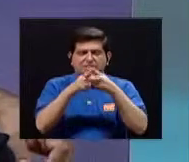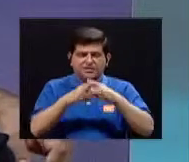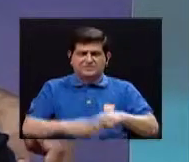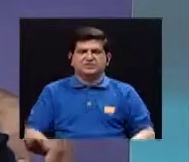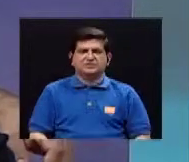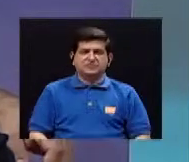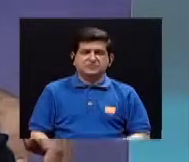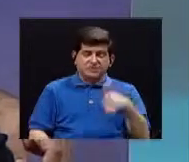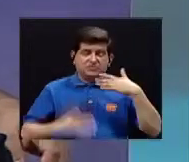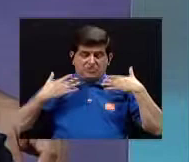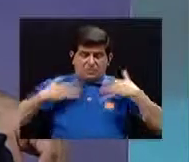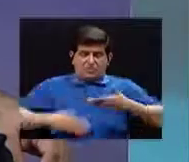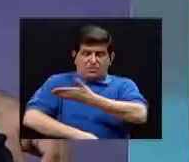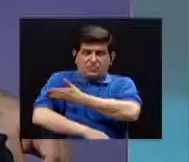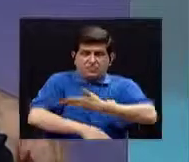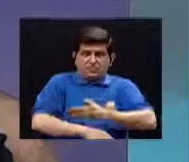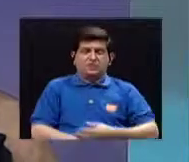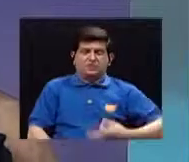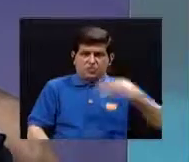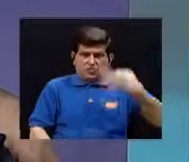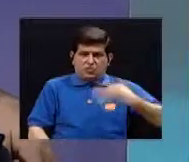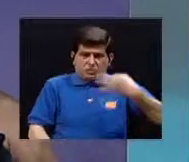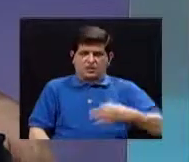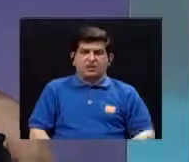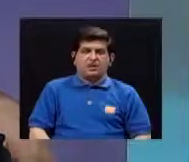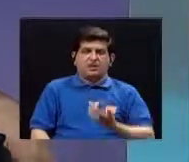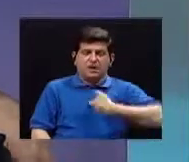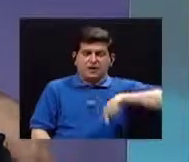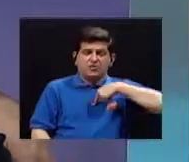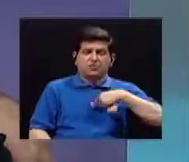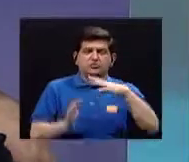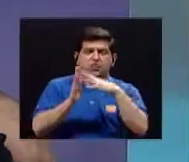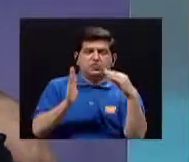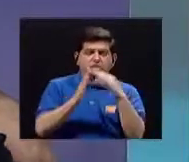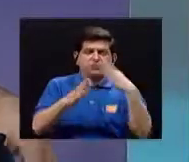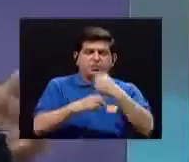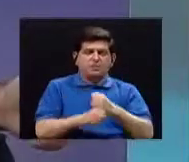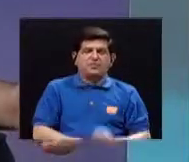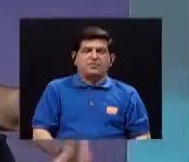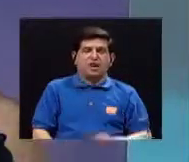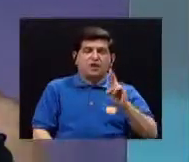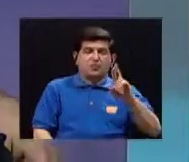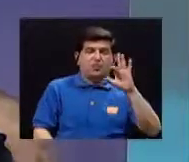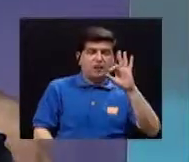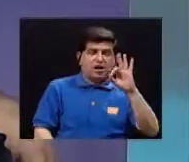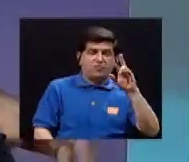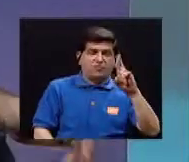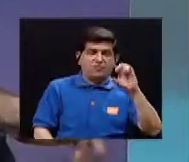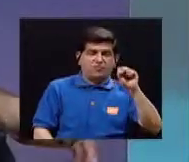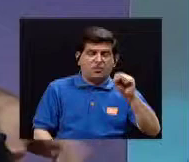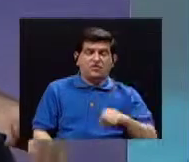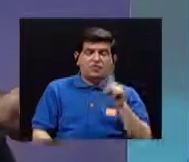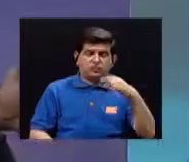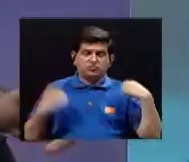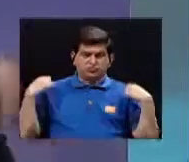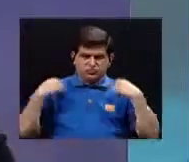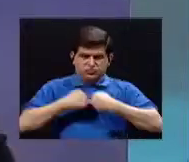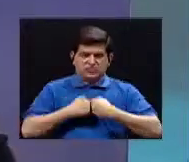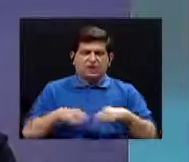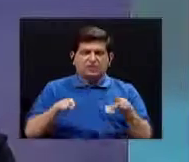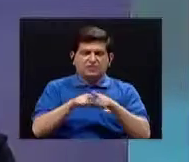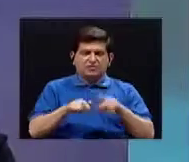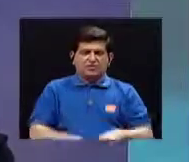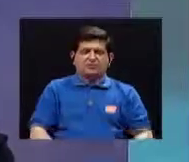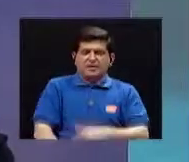prestó el suéter original para hacerlas nosotras las copias rojas nos prestó uno de los sacos nos prestó la